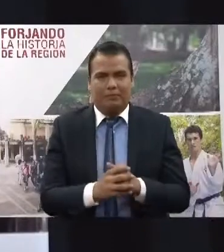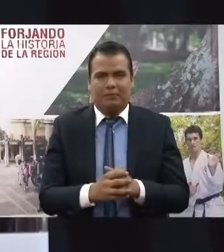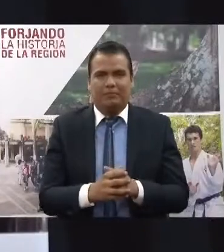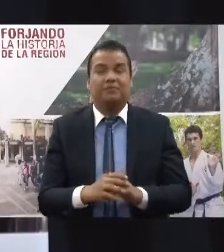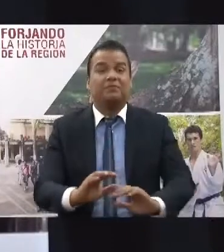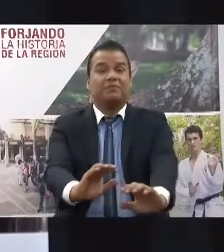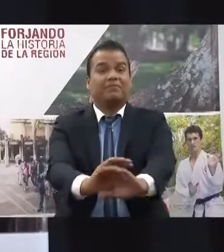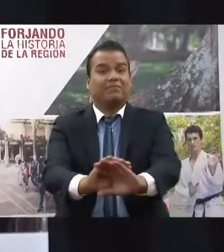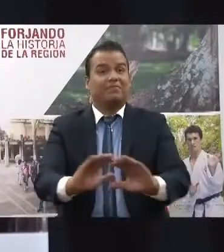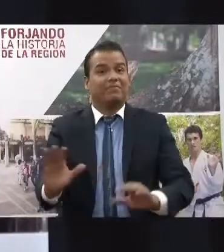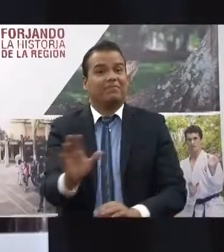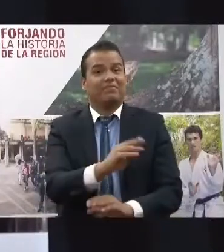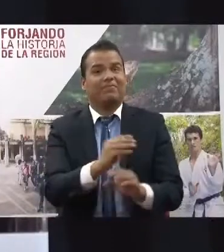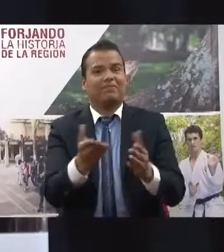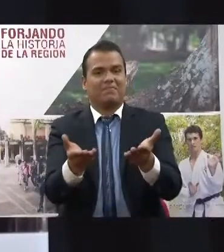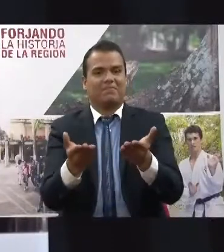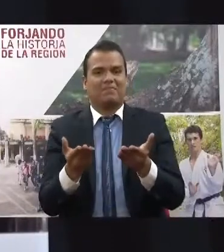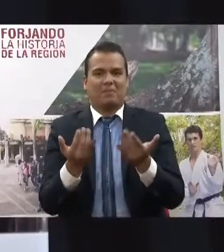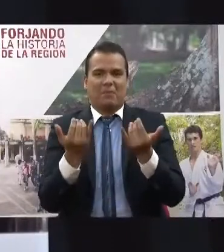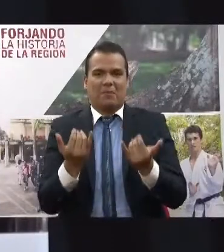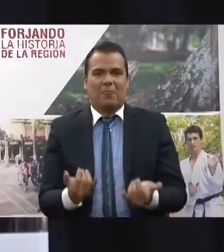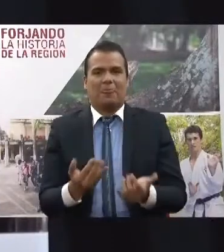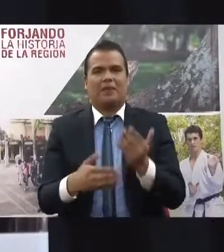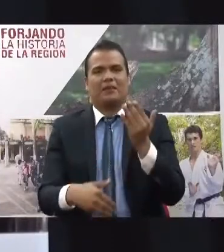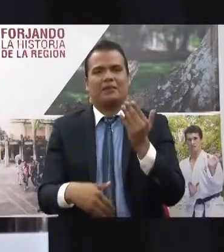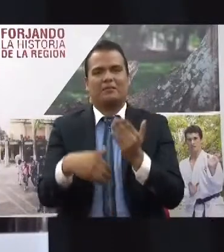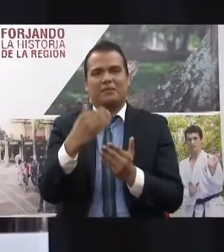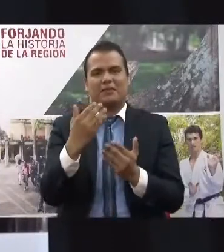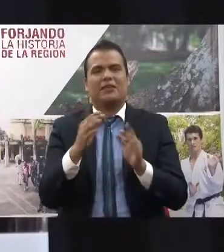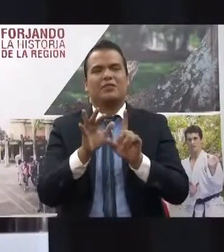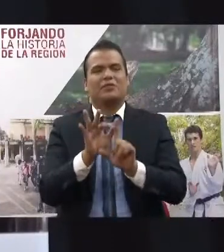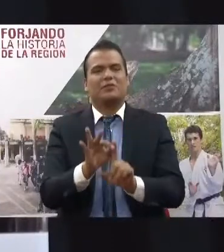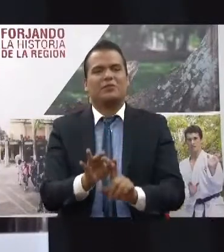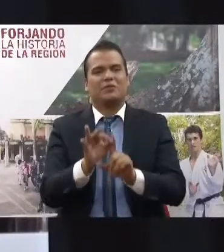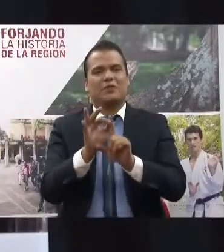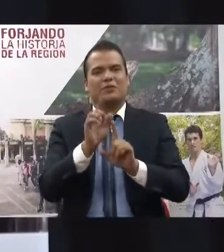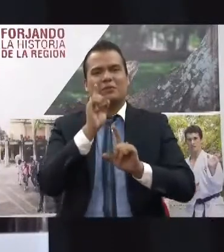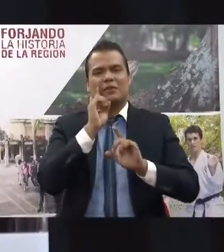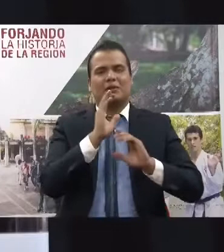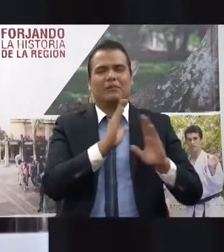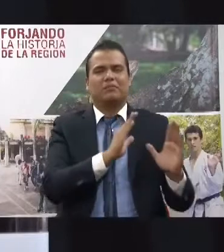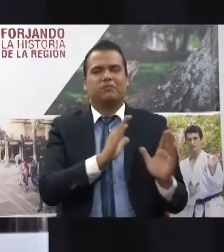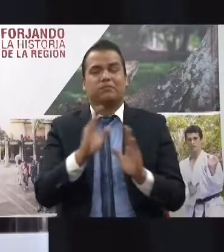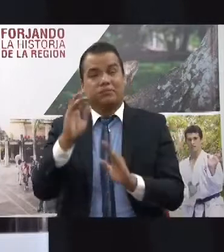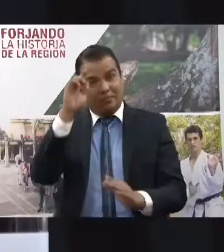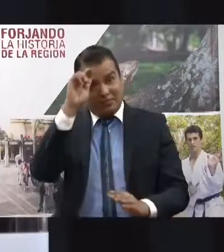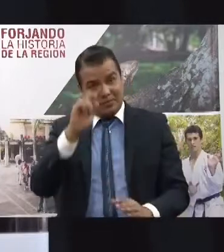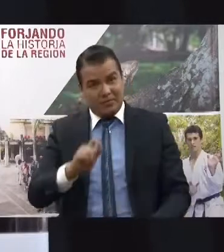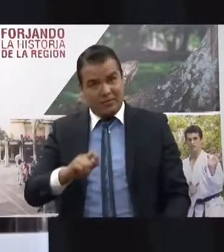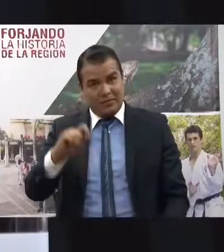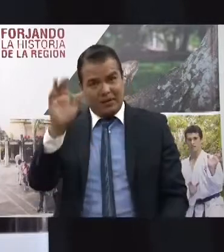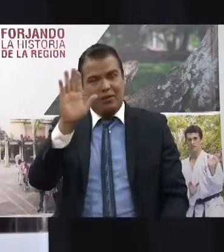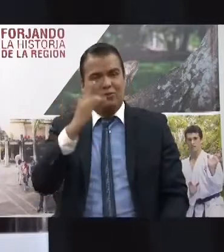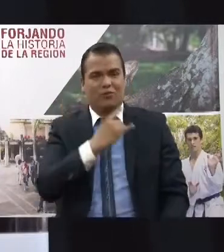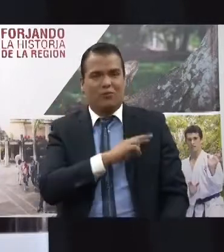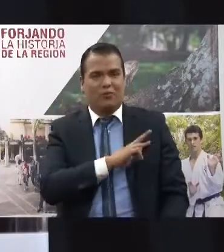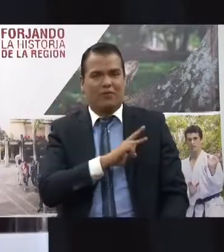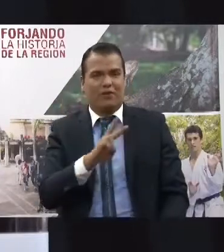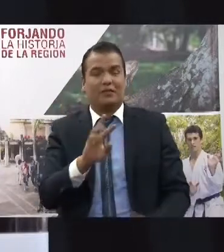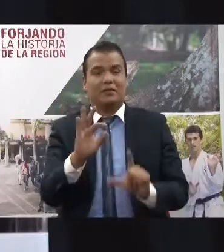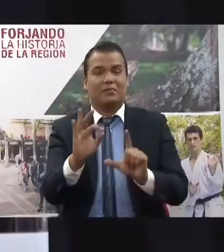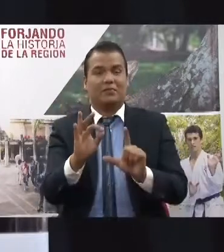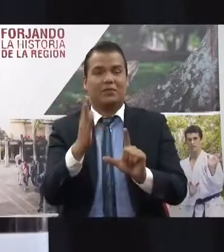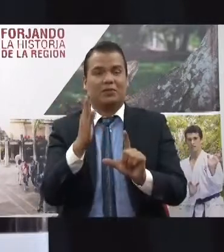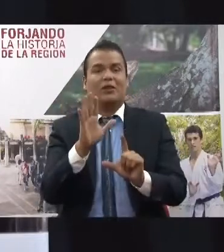Nuevamente sean todos bienvenidos a esta ceremonia solemne de grado virtual de la Universidad del Valle, la